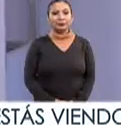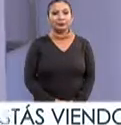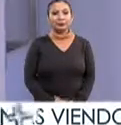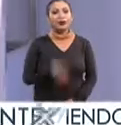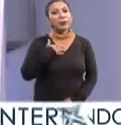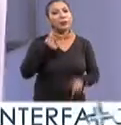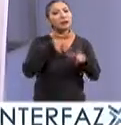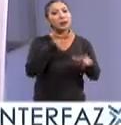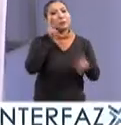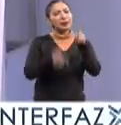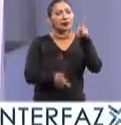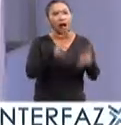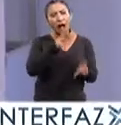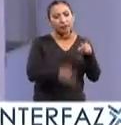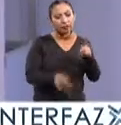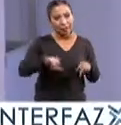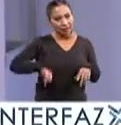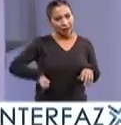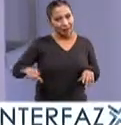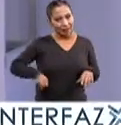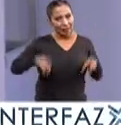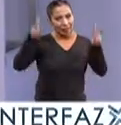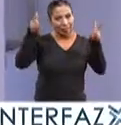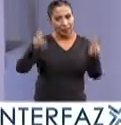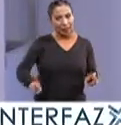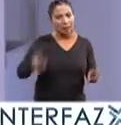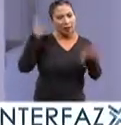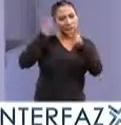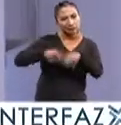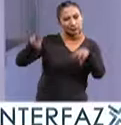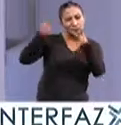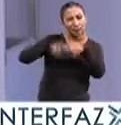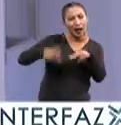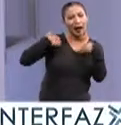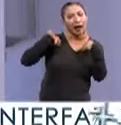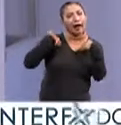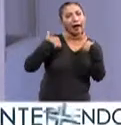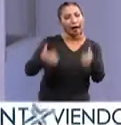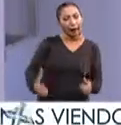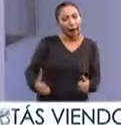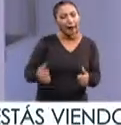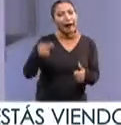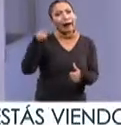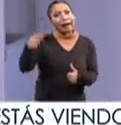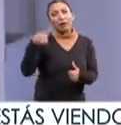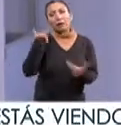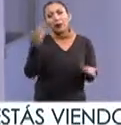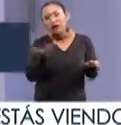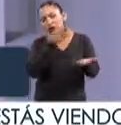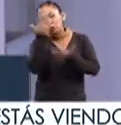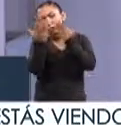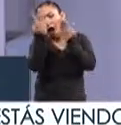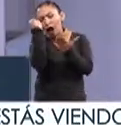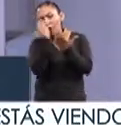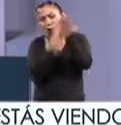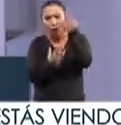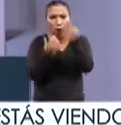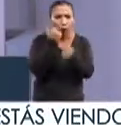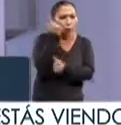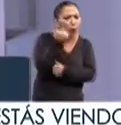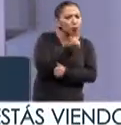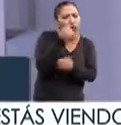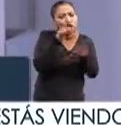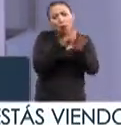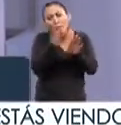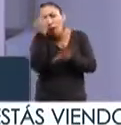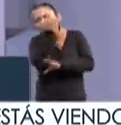Y bueno, para seguir platicando de este interesante tema, analizarlo y comprenderlo, sobre el rendimiento escolar, el aprovechamiento escolar,